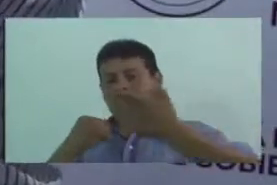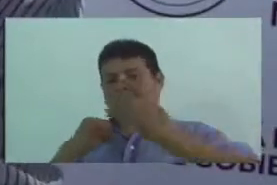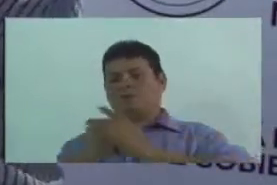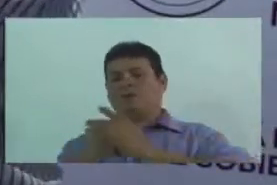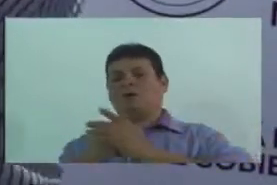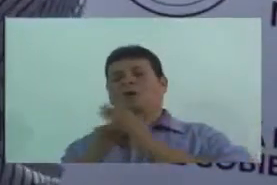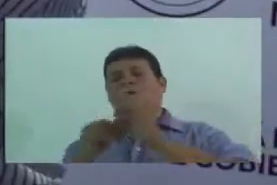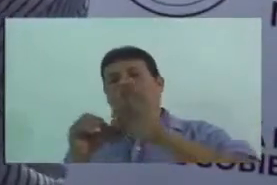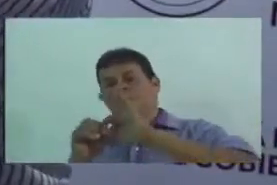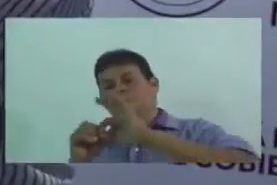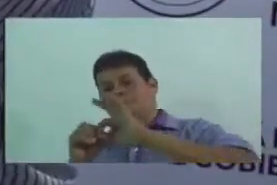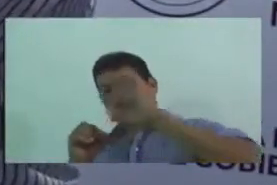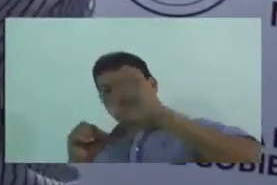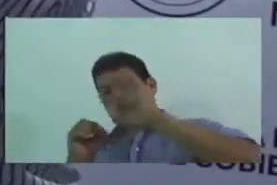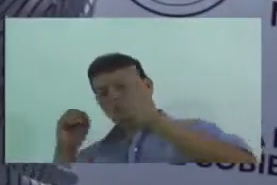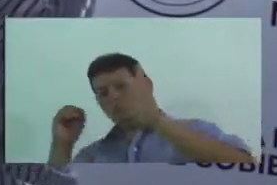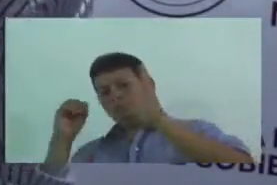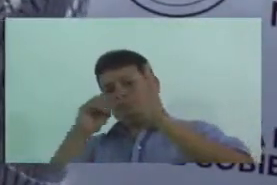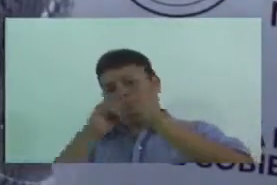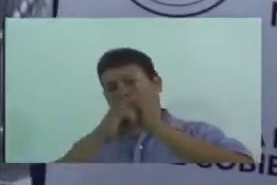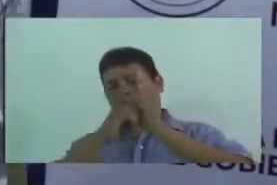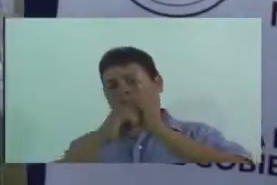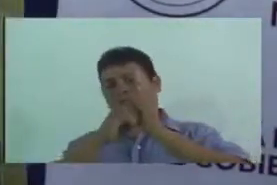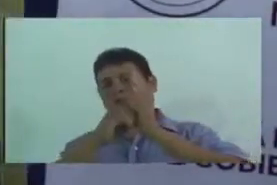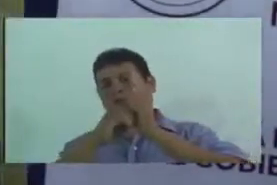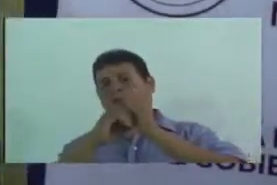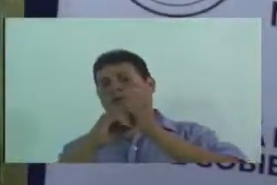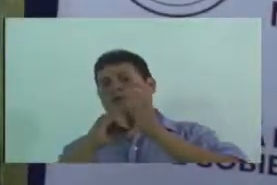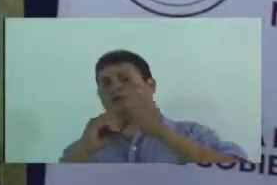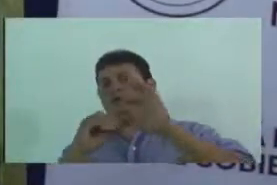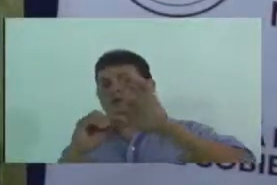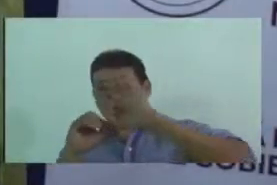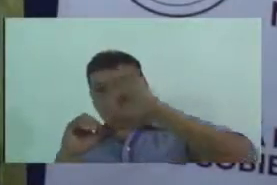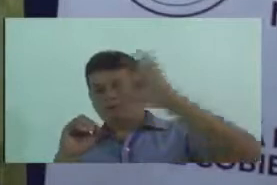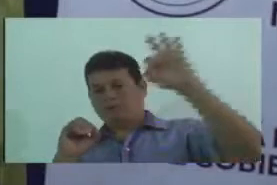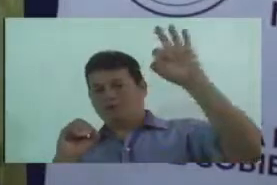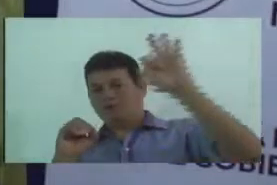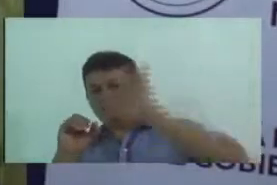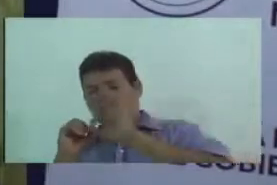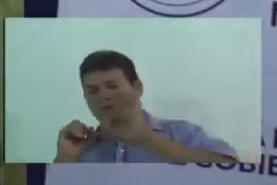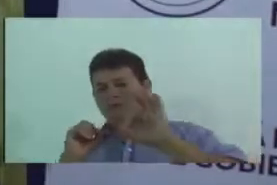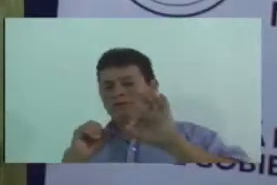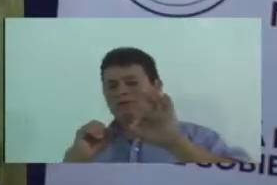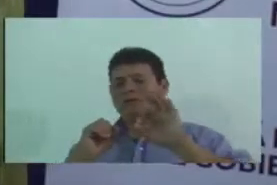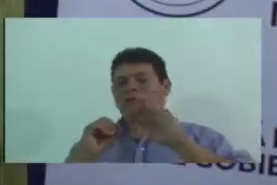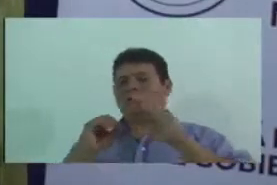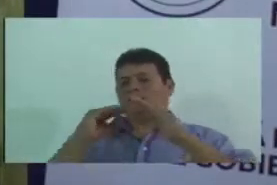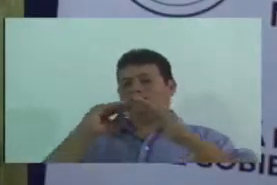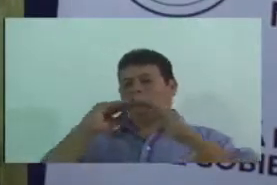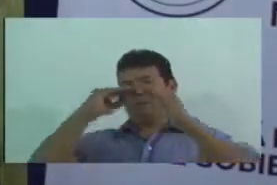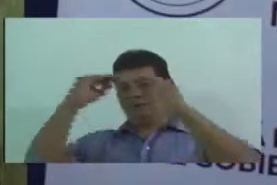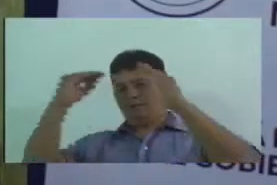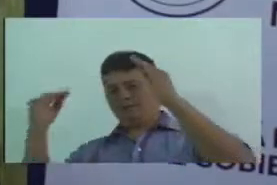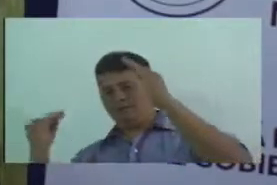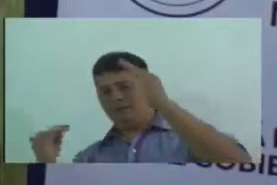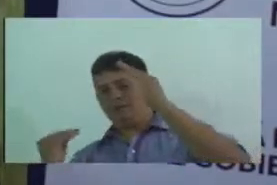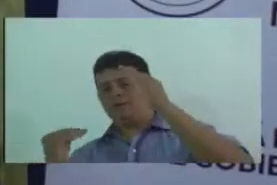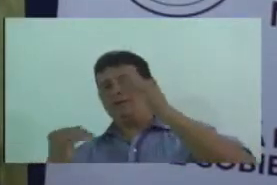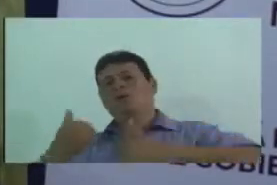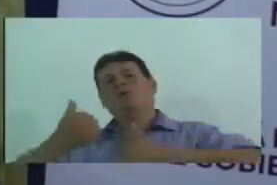el punto medio. Ese punto medio vamos a ubicar en el vértice y vamos a hacer coincidir con el punto